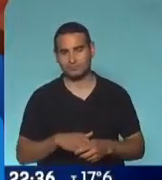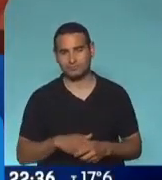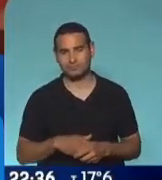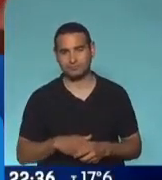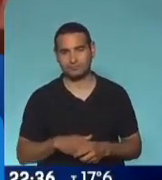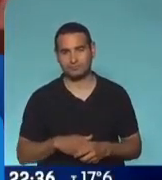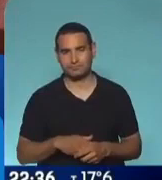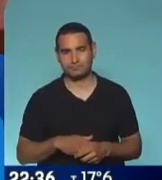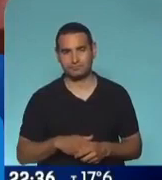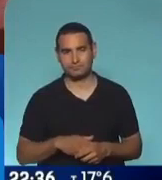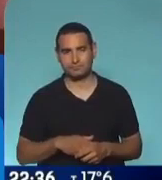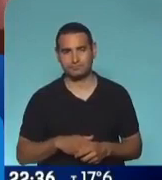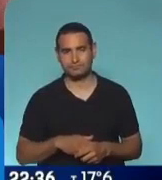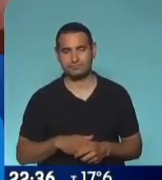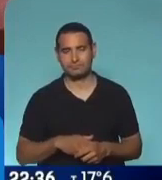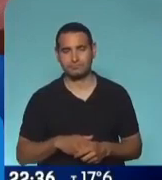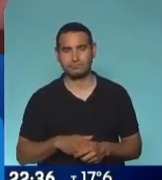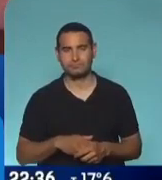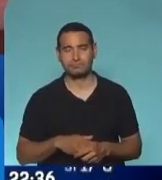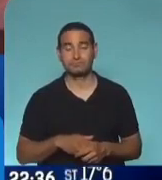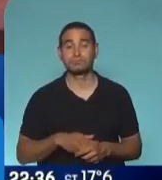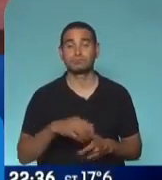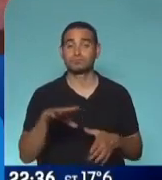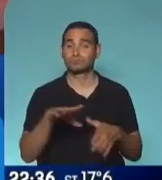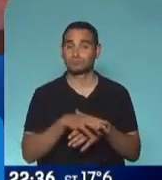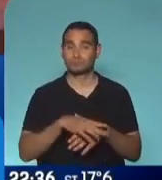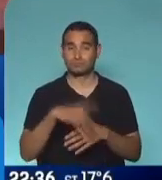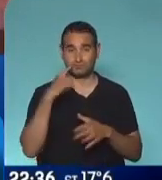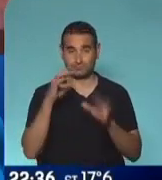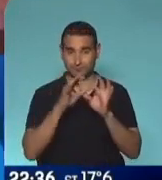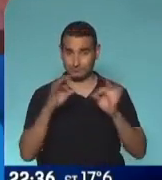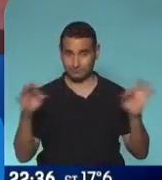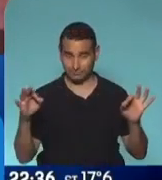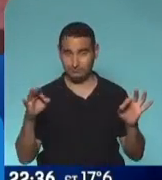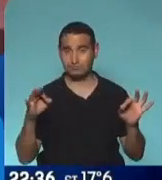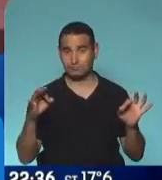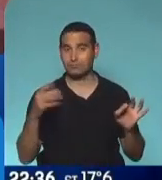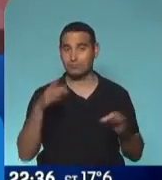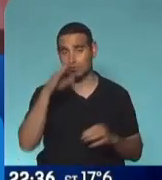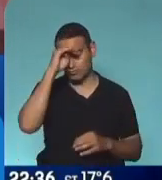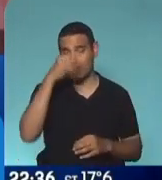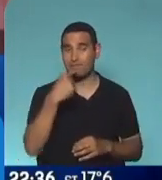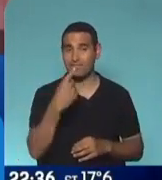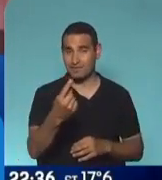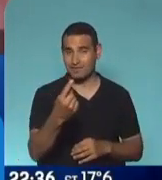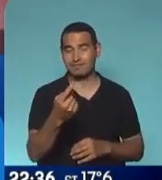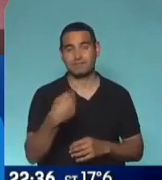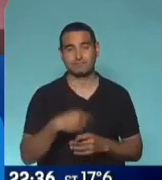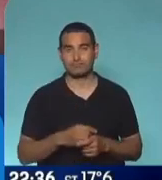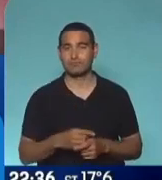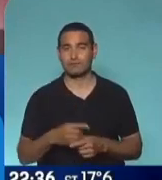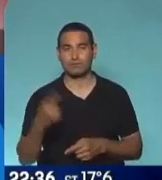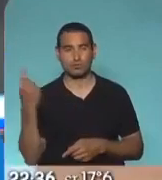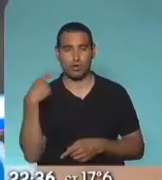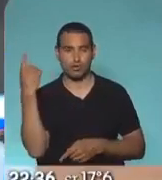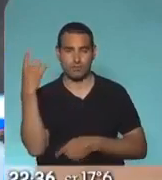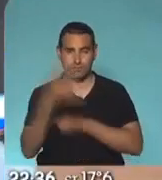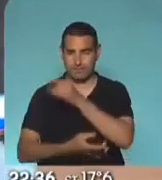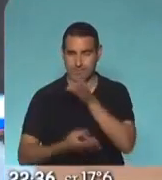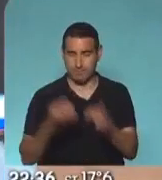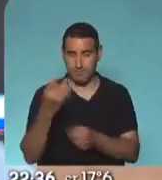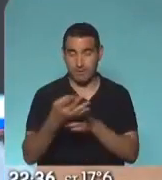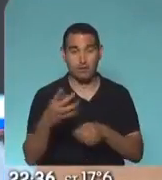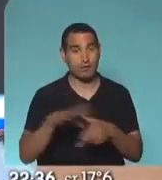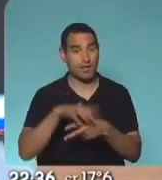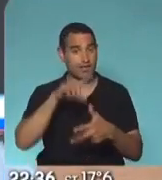con tal de perpetuarse en el poder. Una frase que también pronuncia a menudo Donald Trump, caza de brujas. Son 3 los